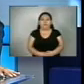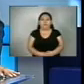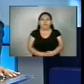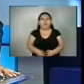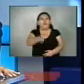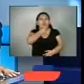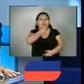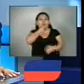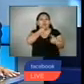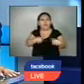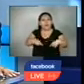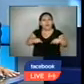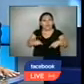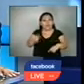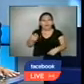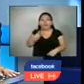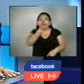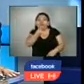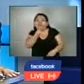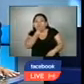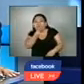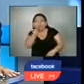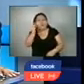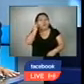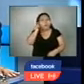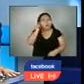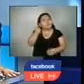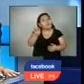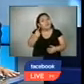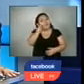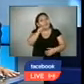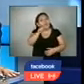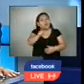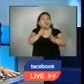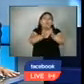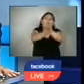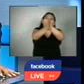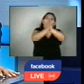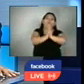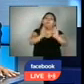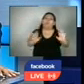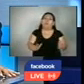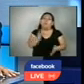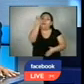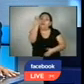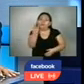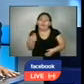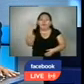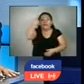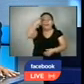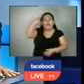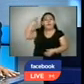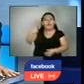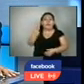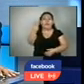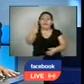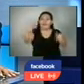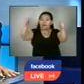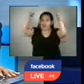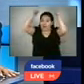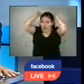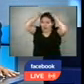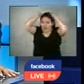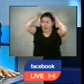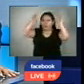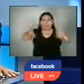Seguimos con la información. Decenas de adultos mayores participaron en una misa para recordar la festividad litúrgica de los Reyes Magos como